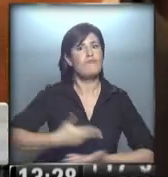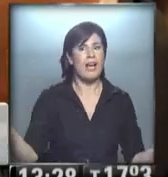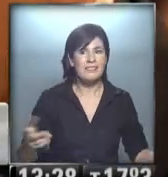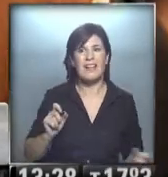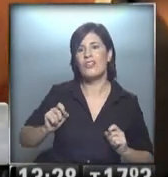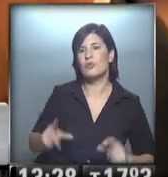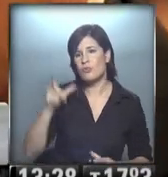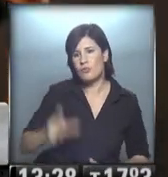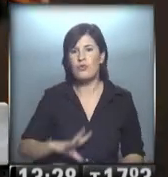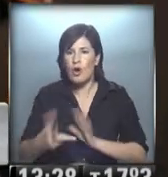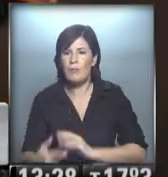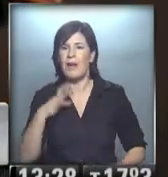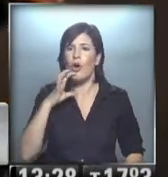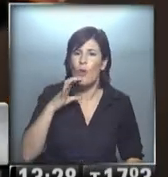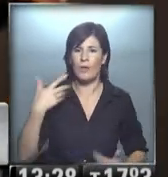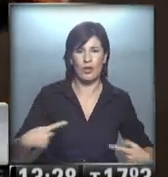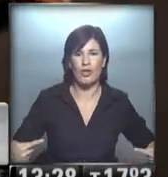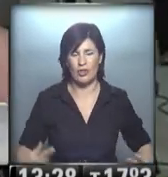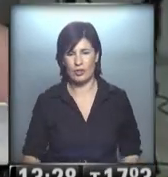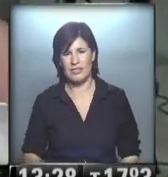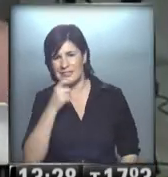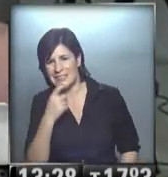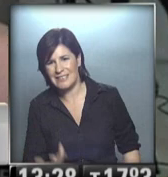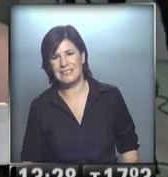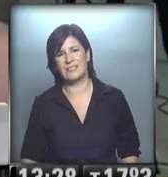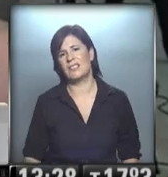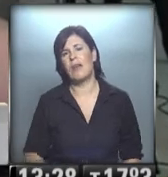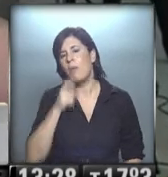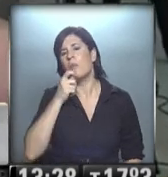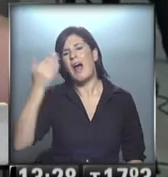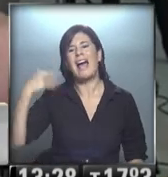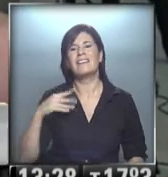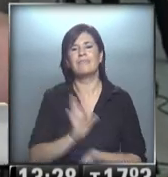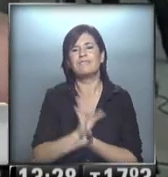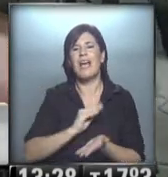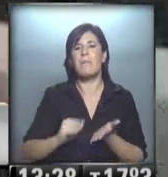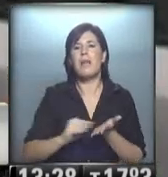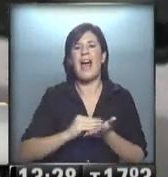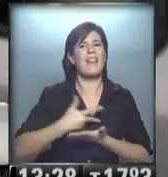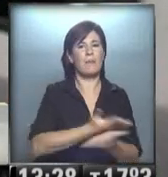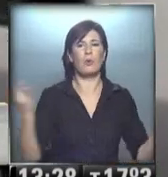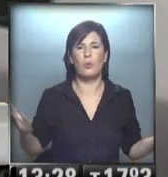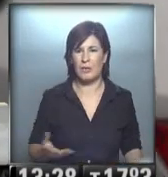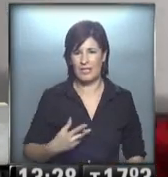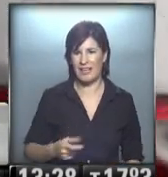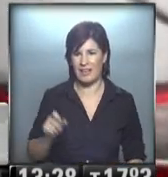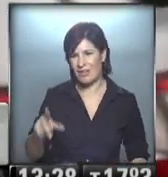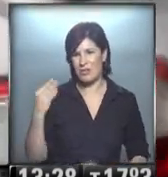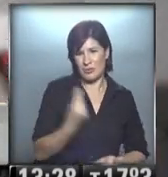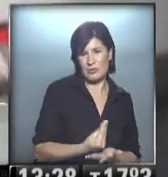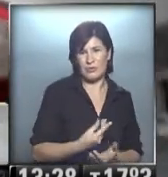costado cómico, ¿no? Inolvidable los sketches, inolvidable el sketch de la empleada pública. Este pasaje por la televisión le